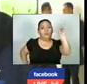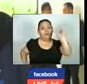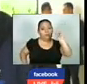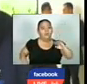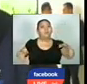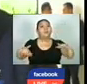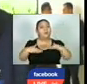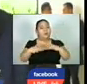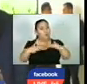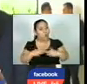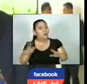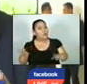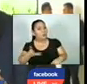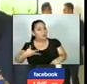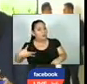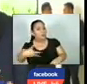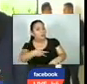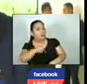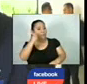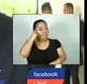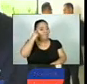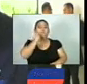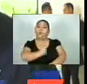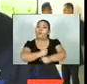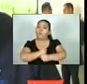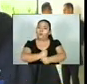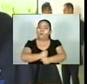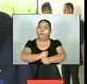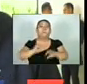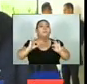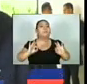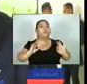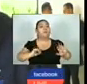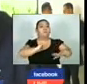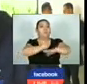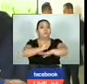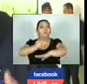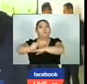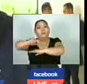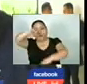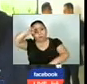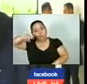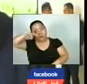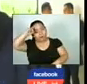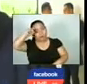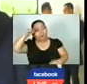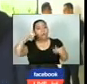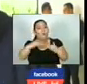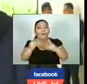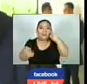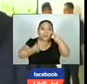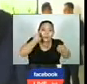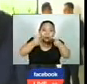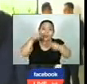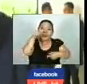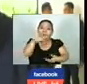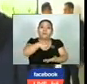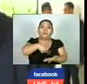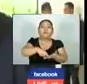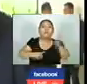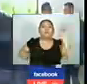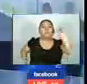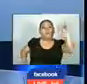ante toda esa situación que estamos viviendo nosotros de seguridad, que se generen grandes zonas de trabajo y de turismo dentro del Centro Histórico.